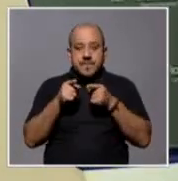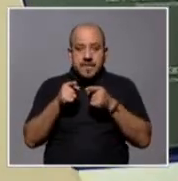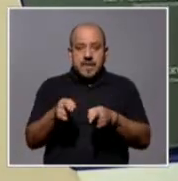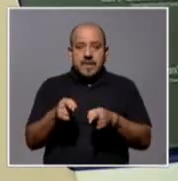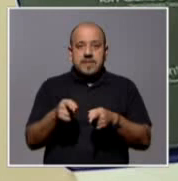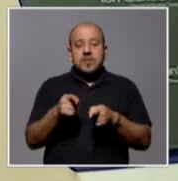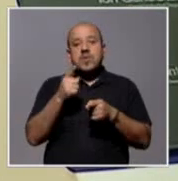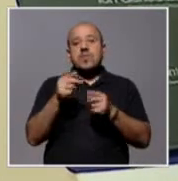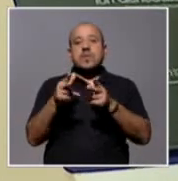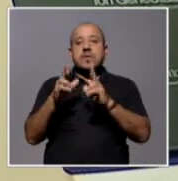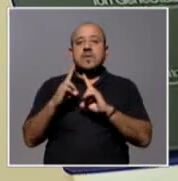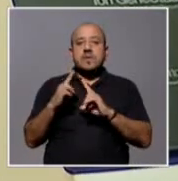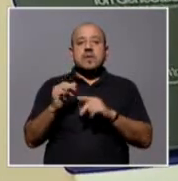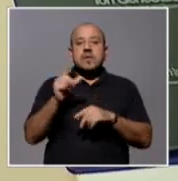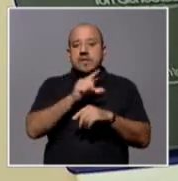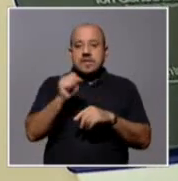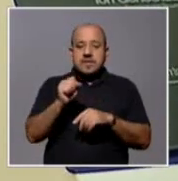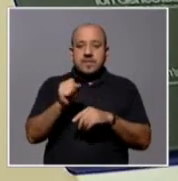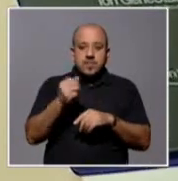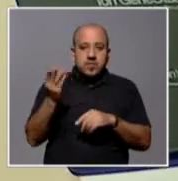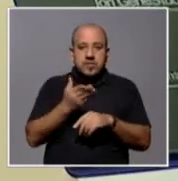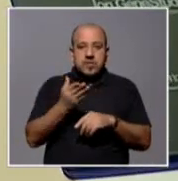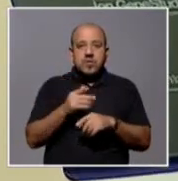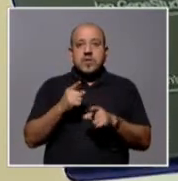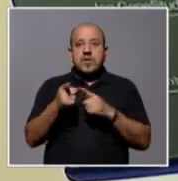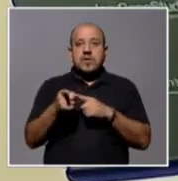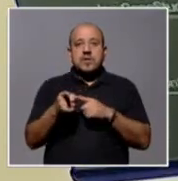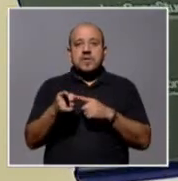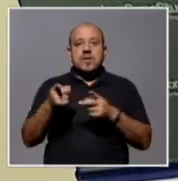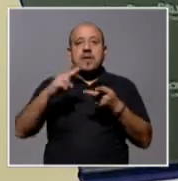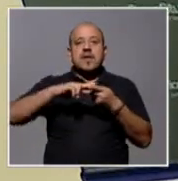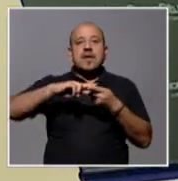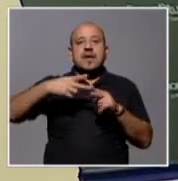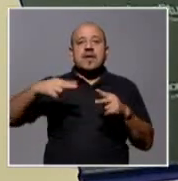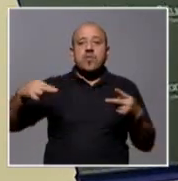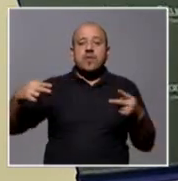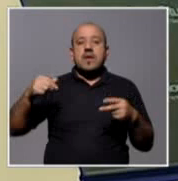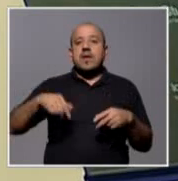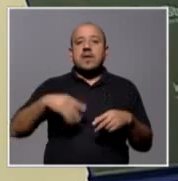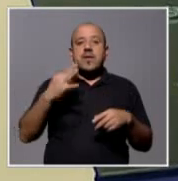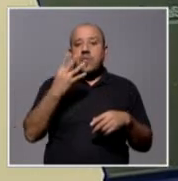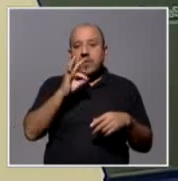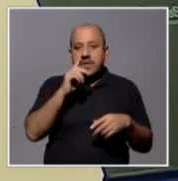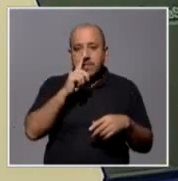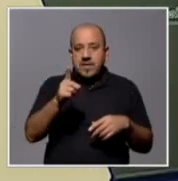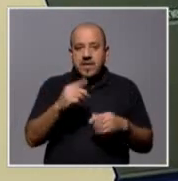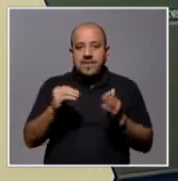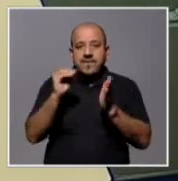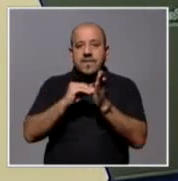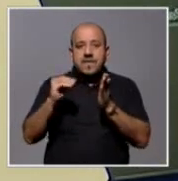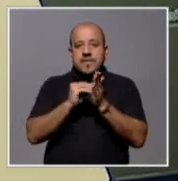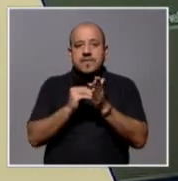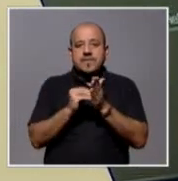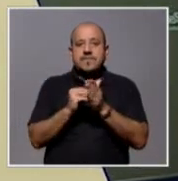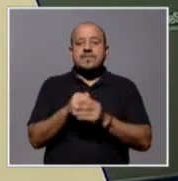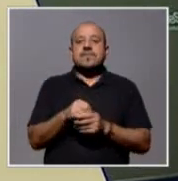tú mencionabas. Tenemos el 100% de ese genoma leído 40.000 veces, ¿sí? Y lo estamos desmalezando.